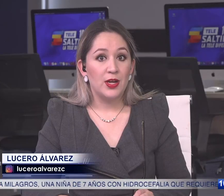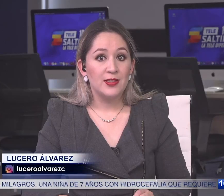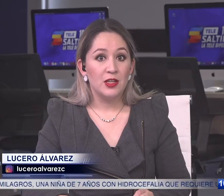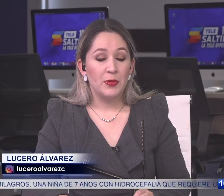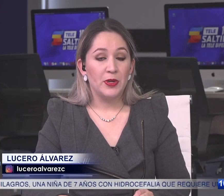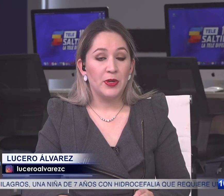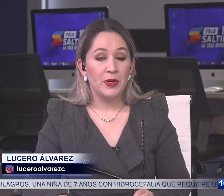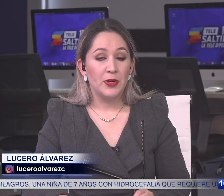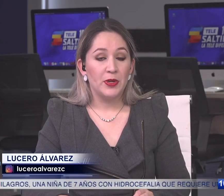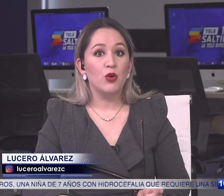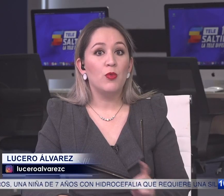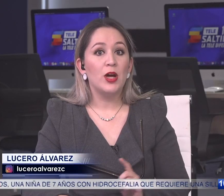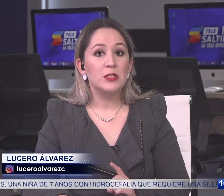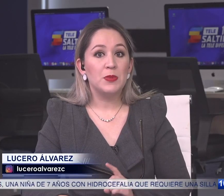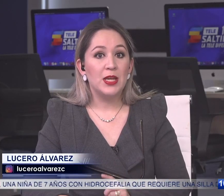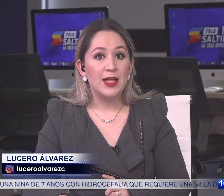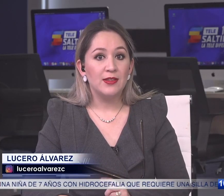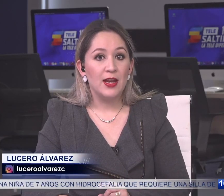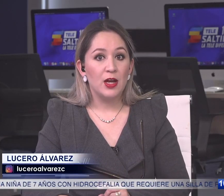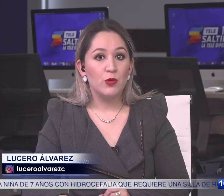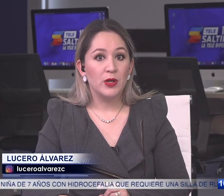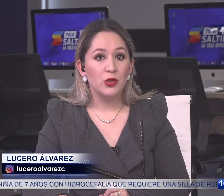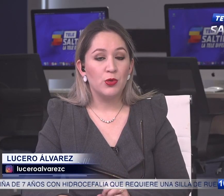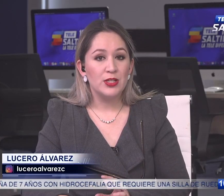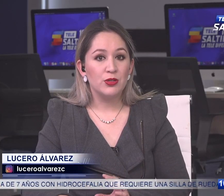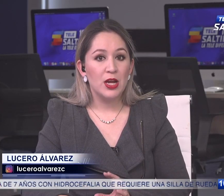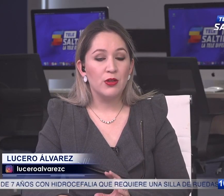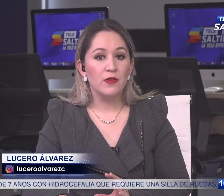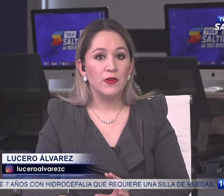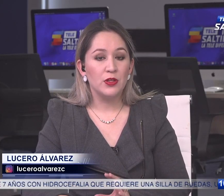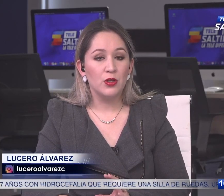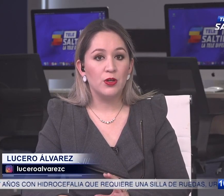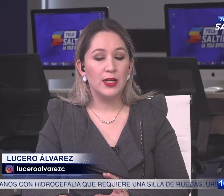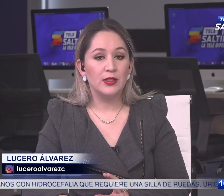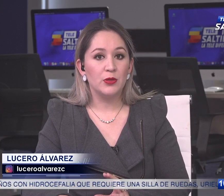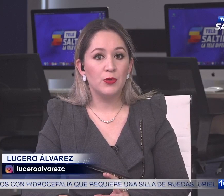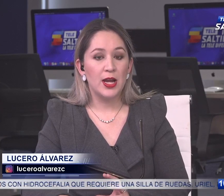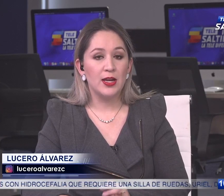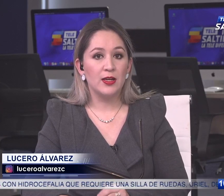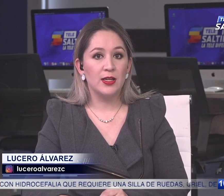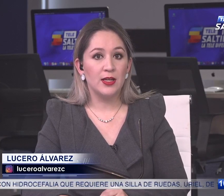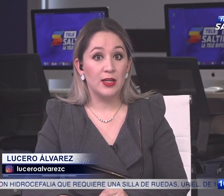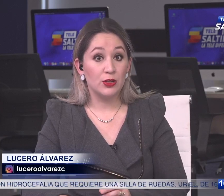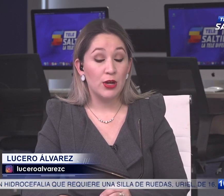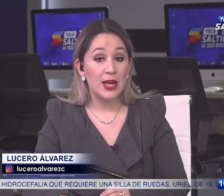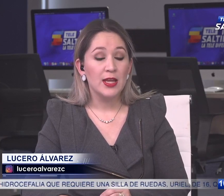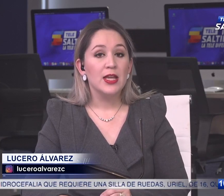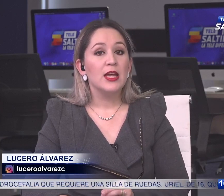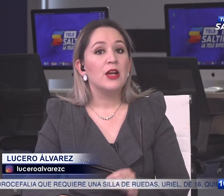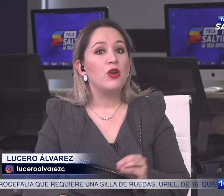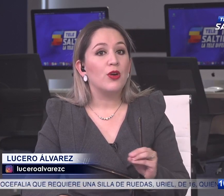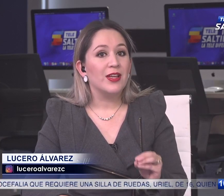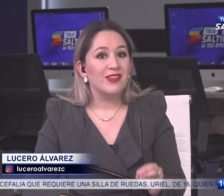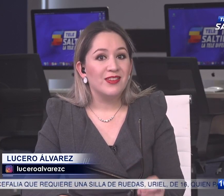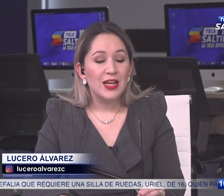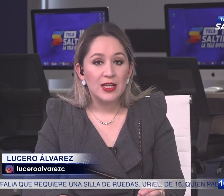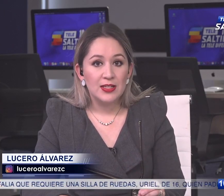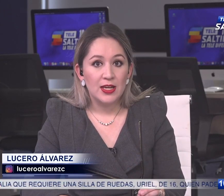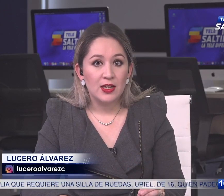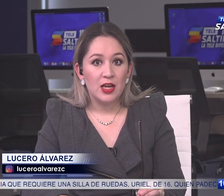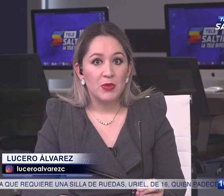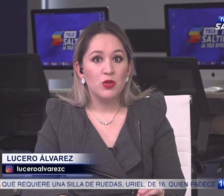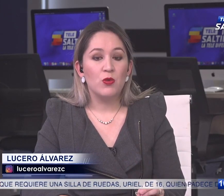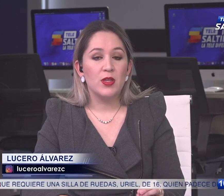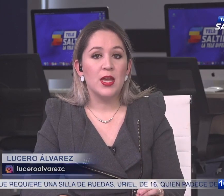Tijerina sí podrá hacer precampaña como aspirante a la gubernatura. Esto ya lo definió el Tribunal Electoral. Lo que tendrá